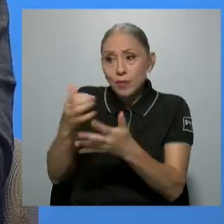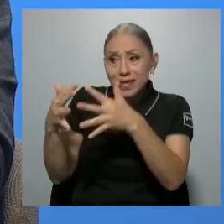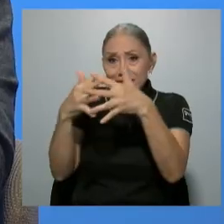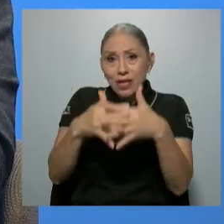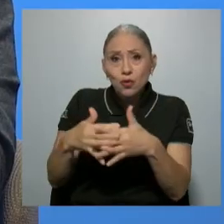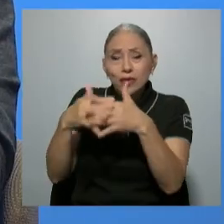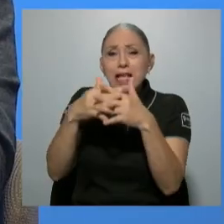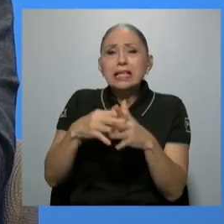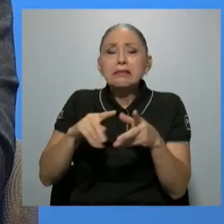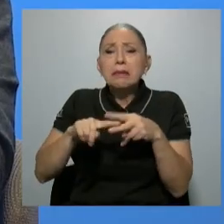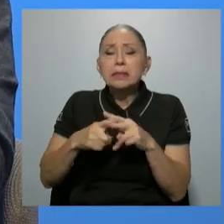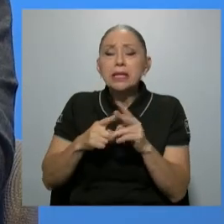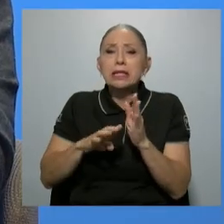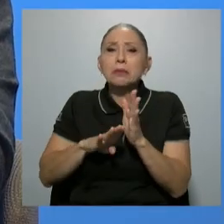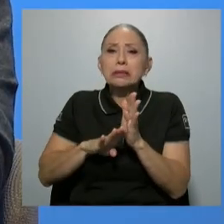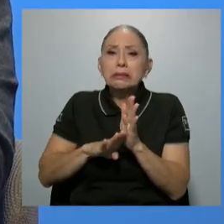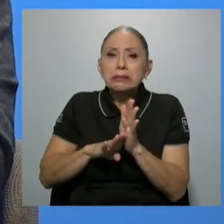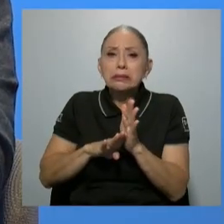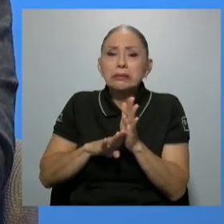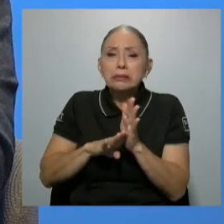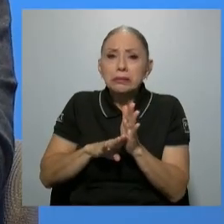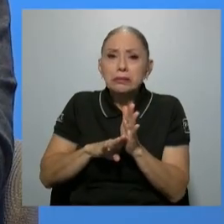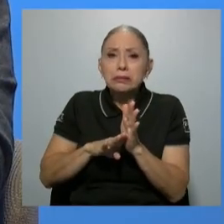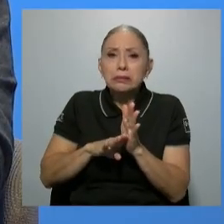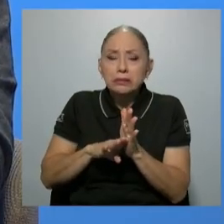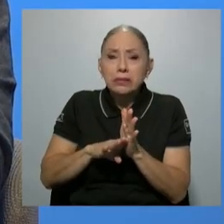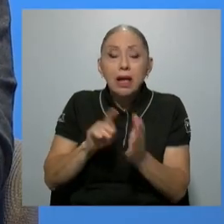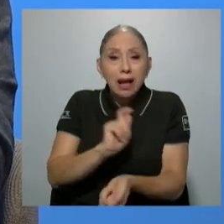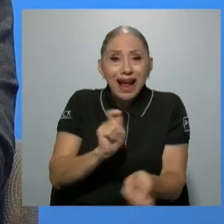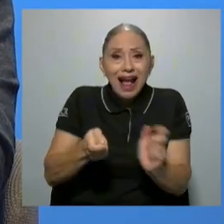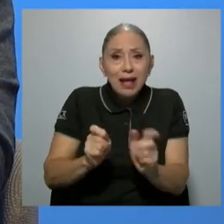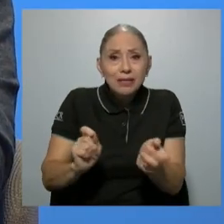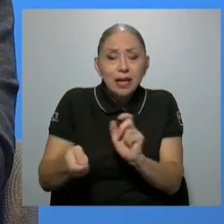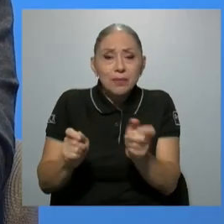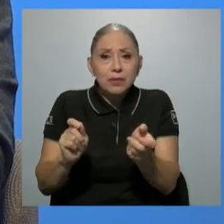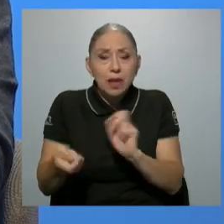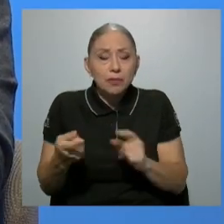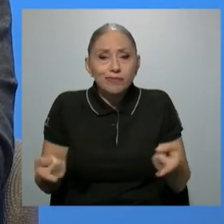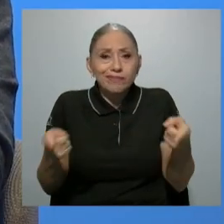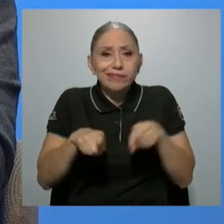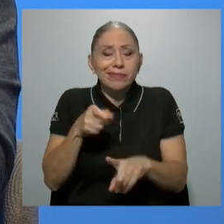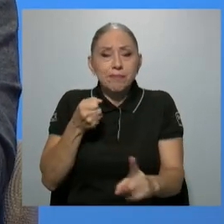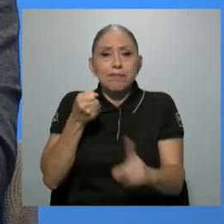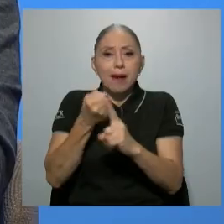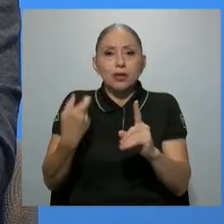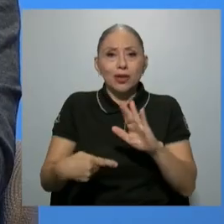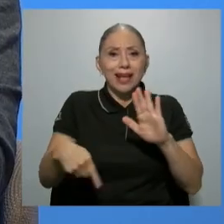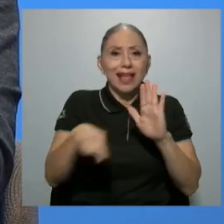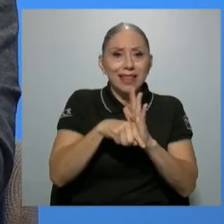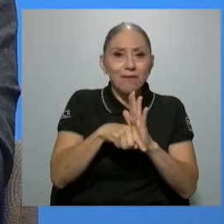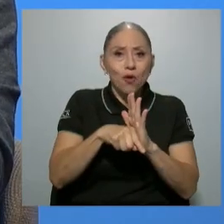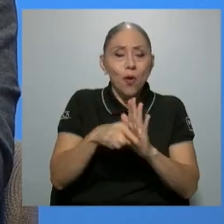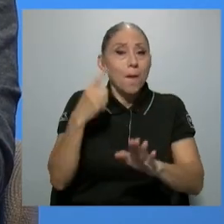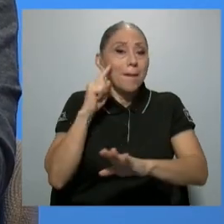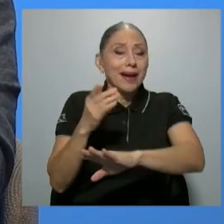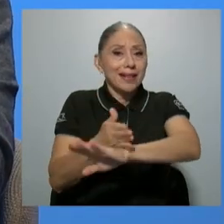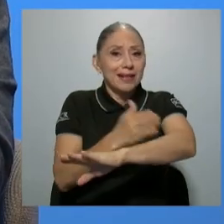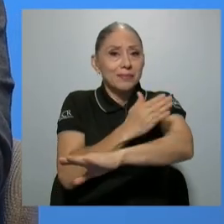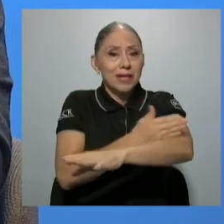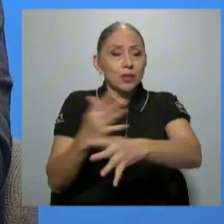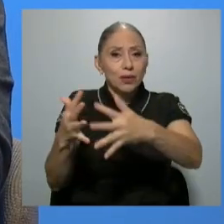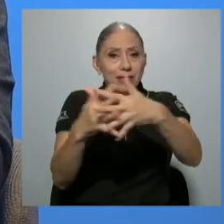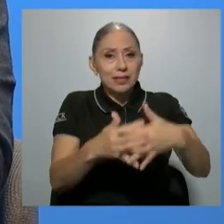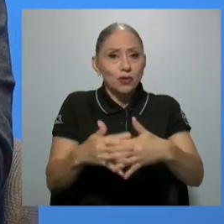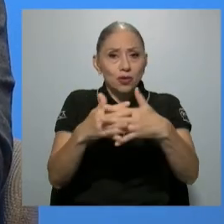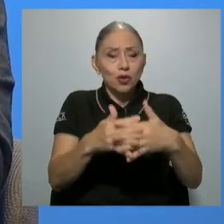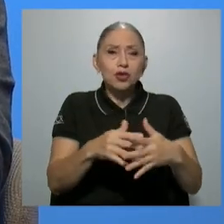desacelerar, que los cambios que se están generando producto de esas políticas van a tener un impacto negativo en el crecimiento de los Estados Unidos, que aún es